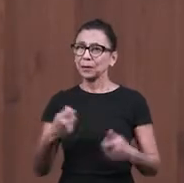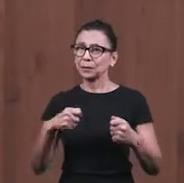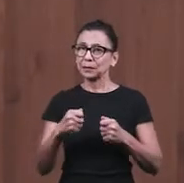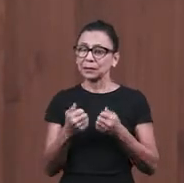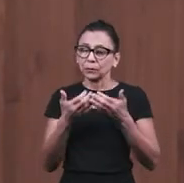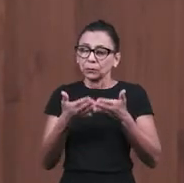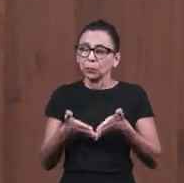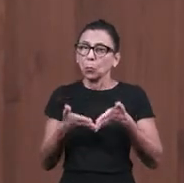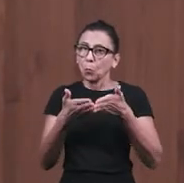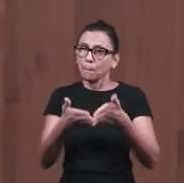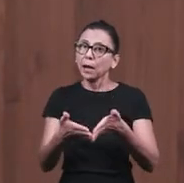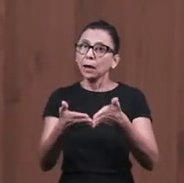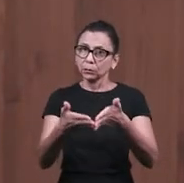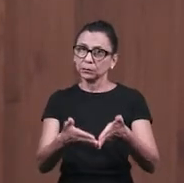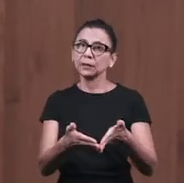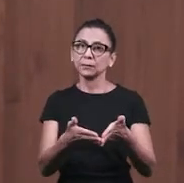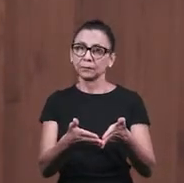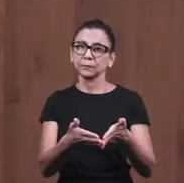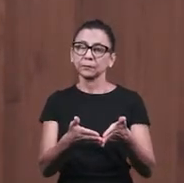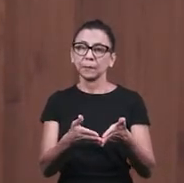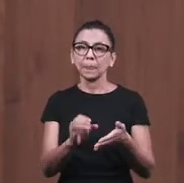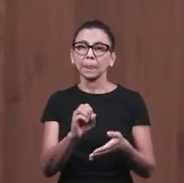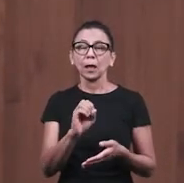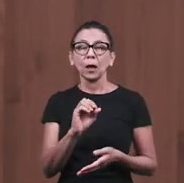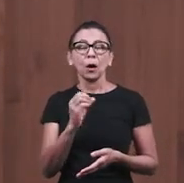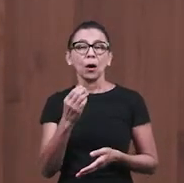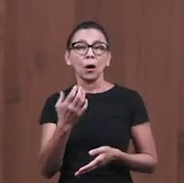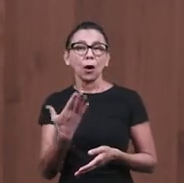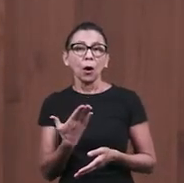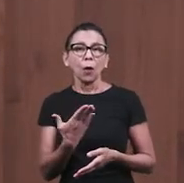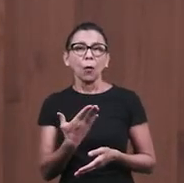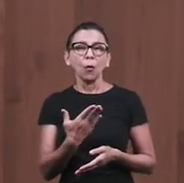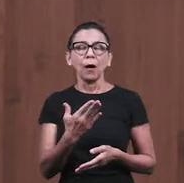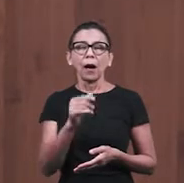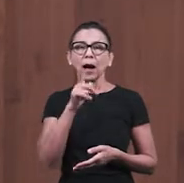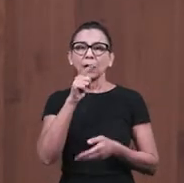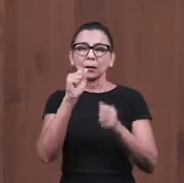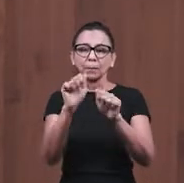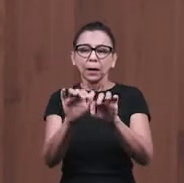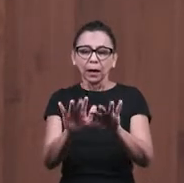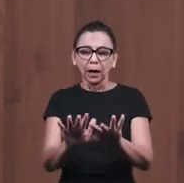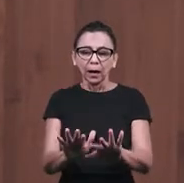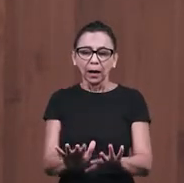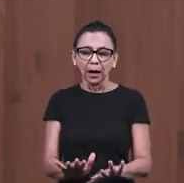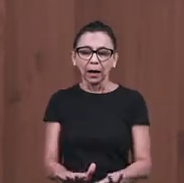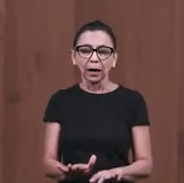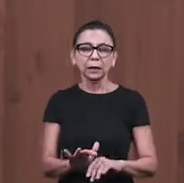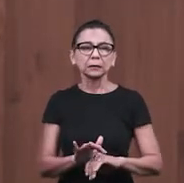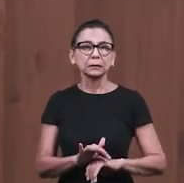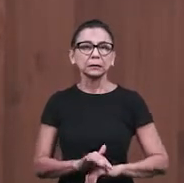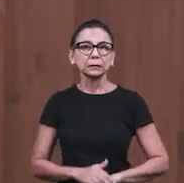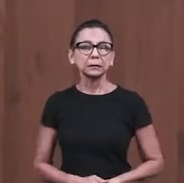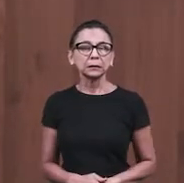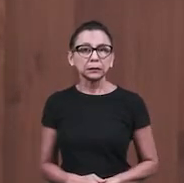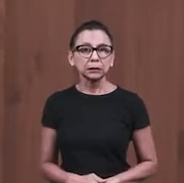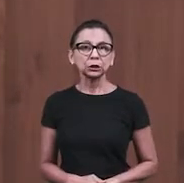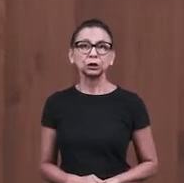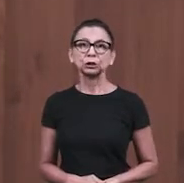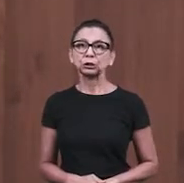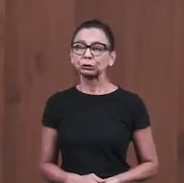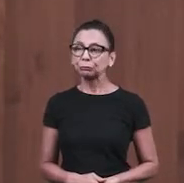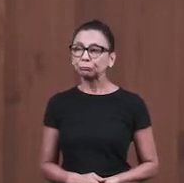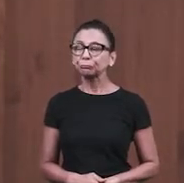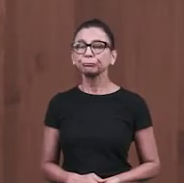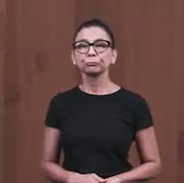bajitas, para pasar entre ellas. Y allá no había puente ni barco, y sus